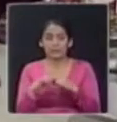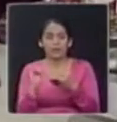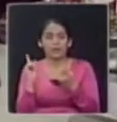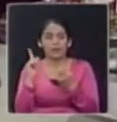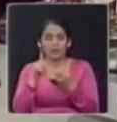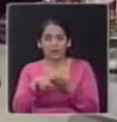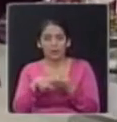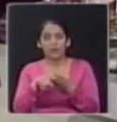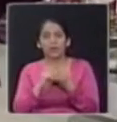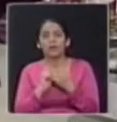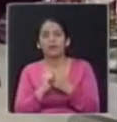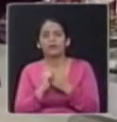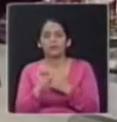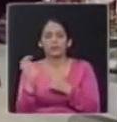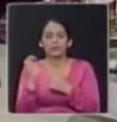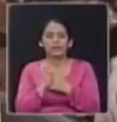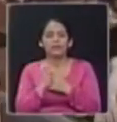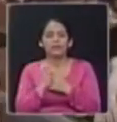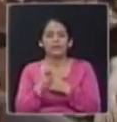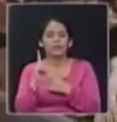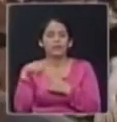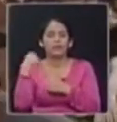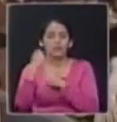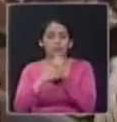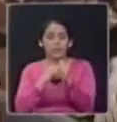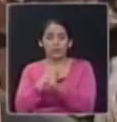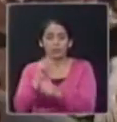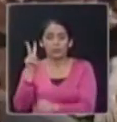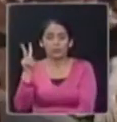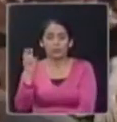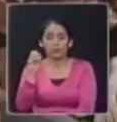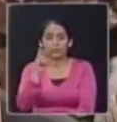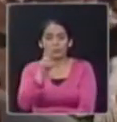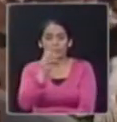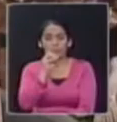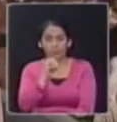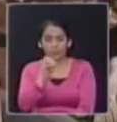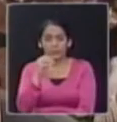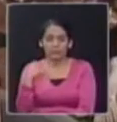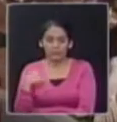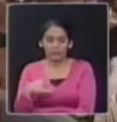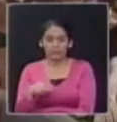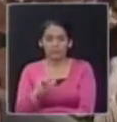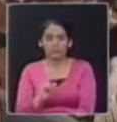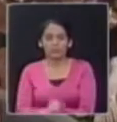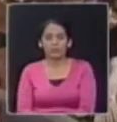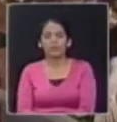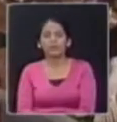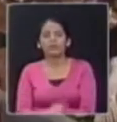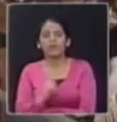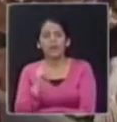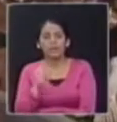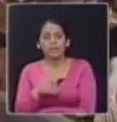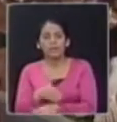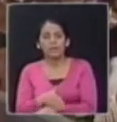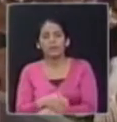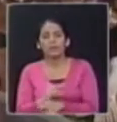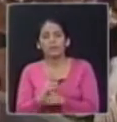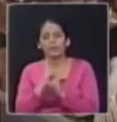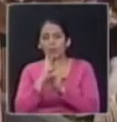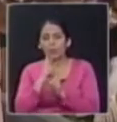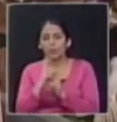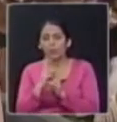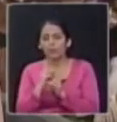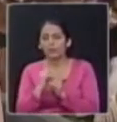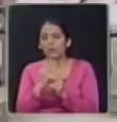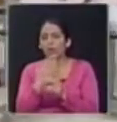año 2020. Y en el mismo año, en el mes de diciembre, se van a entregar los resultados. Sí. ¿Cuál será el